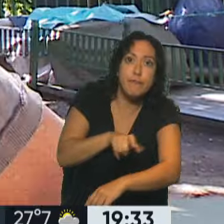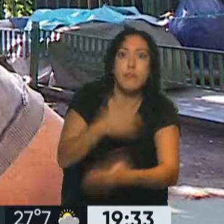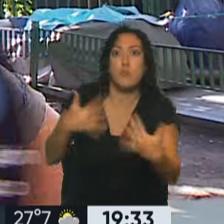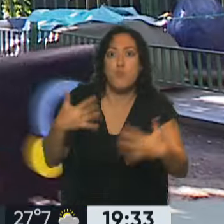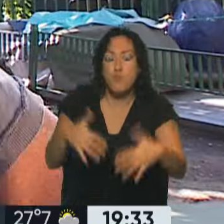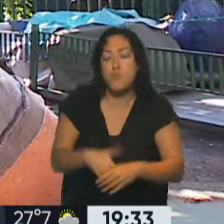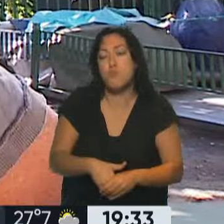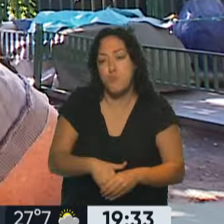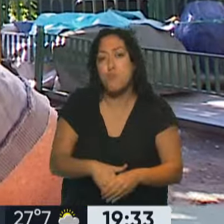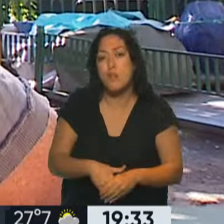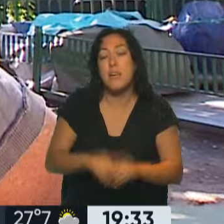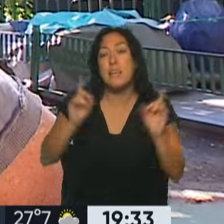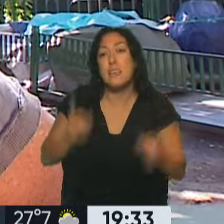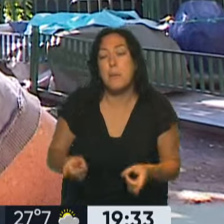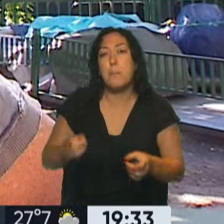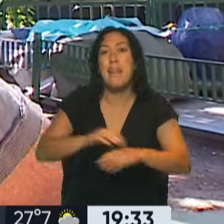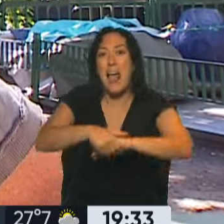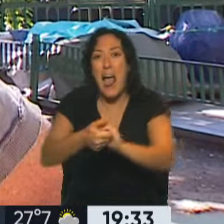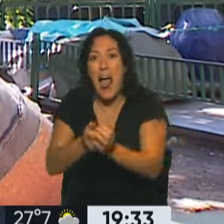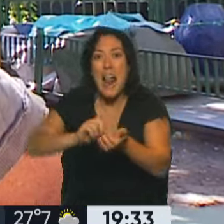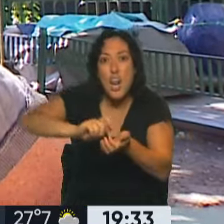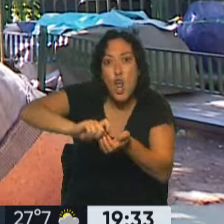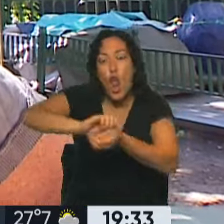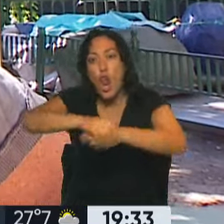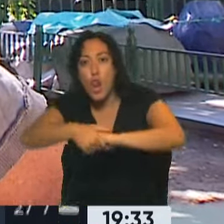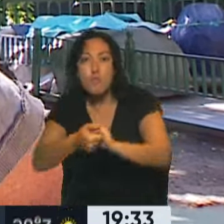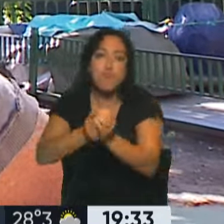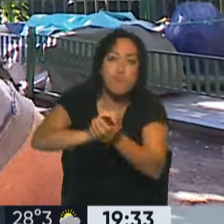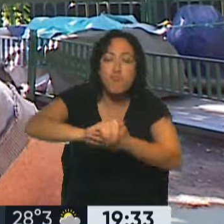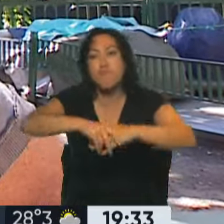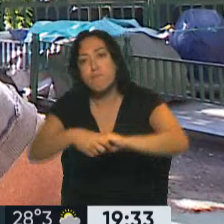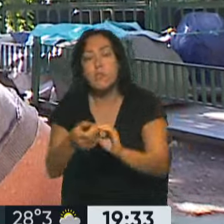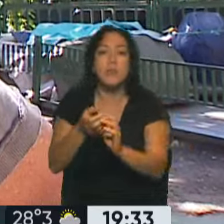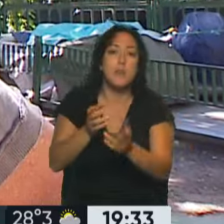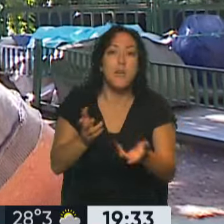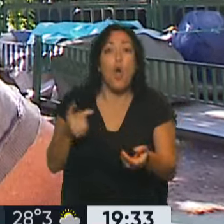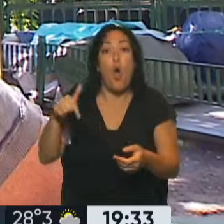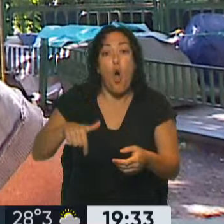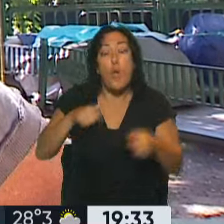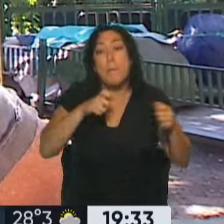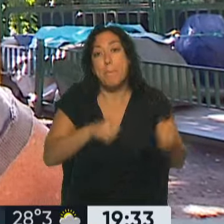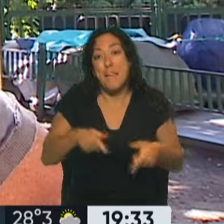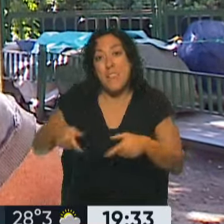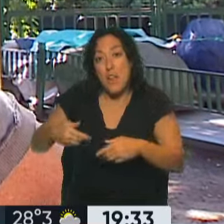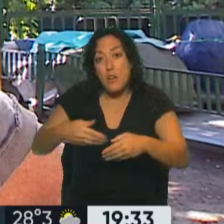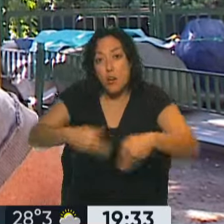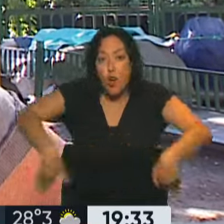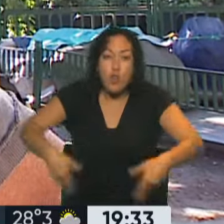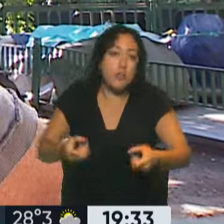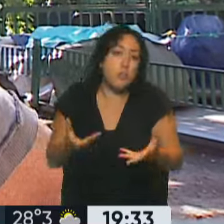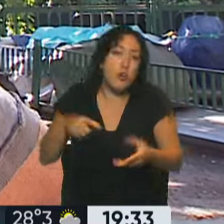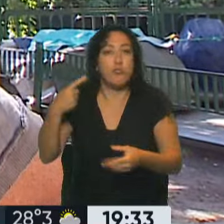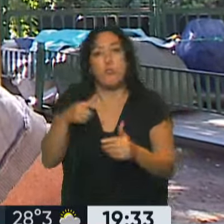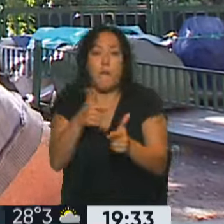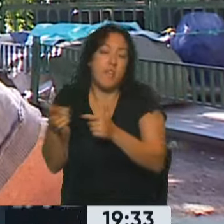y alcohol todo el tiempo en las manos y todo eso Pero bueno hoy hoy me puse pantalones cortos porque no había Pero